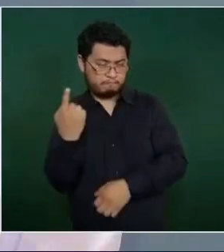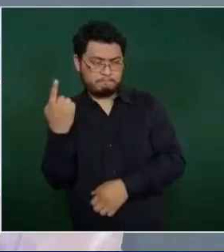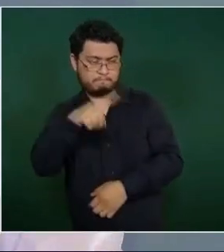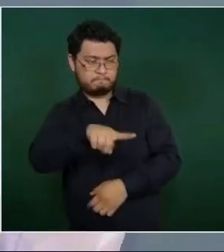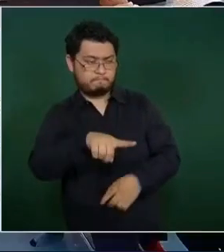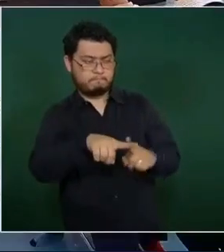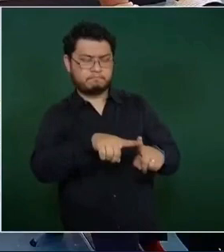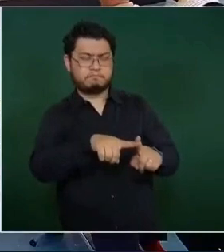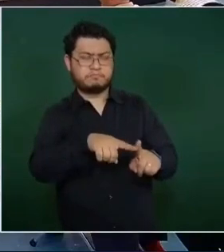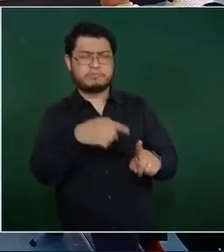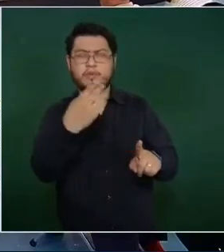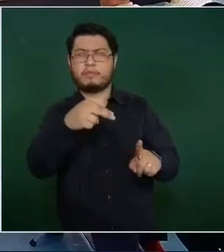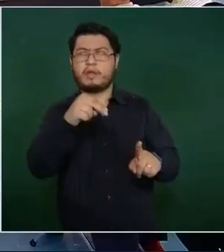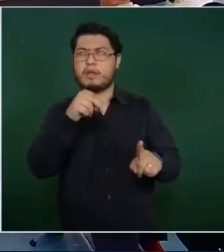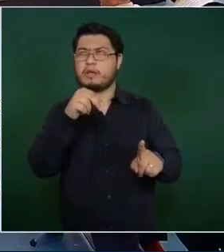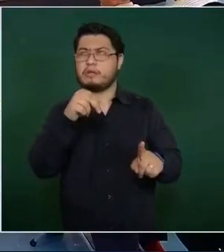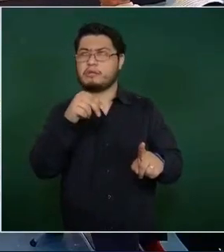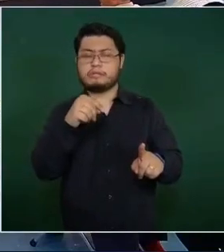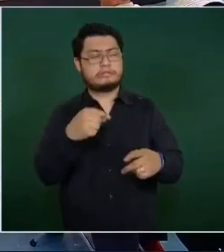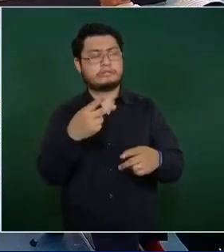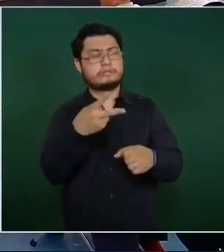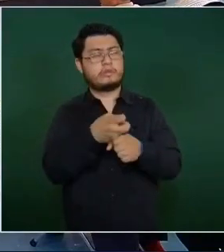señor de apellido Limón,